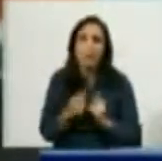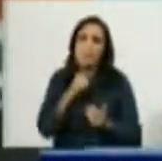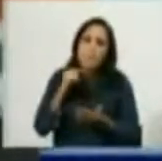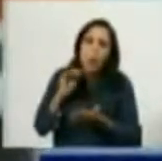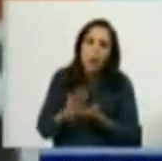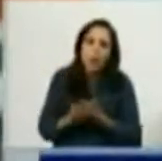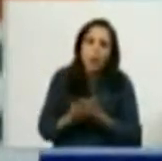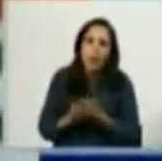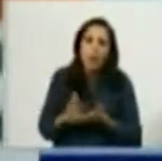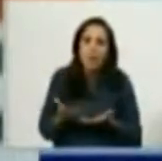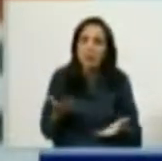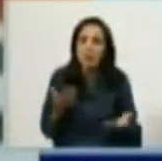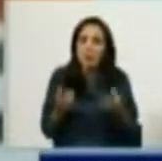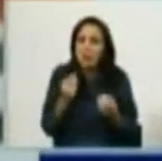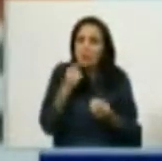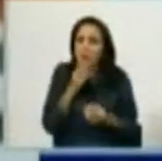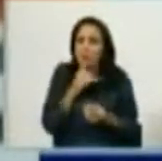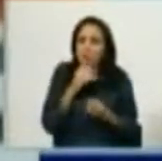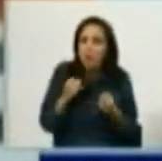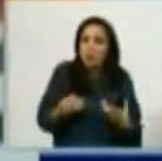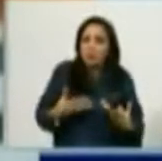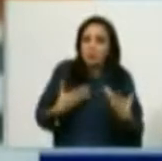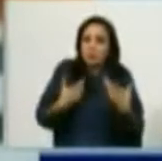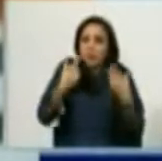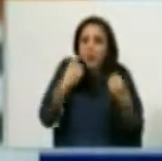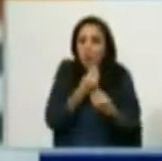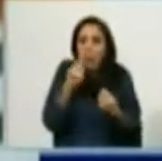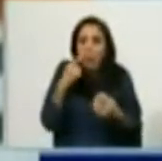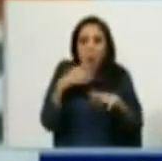vean que entraña fascista